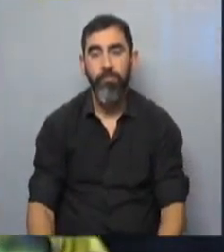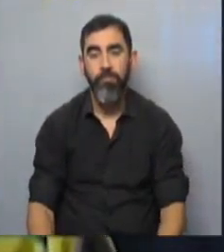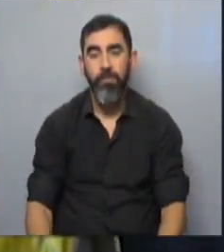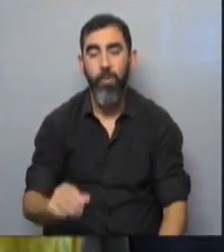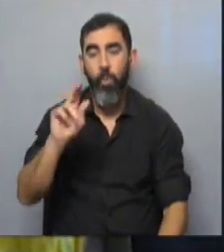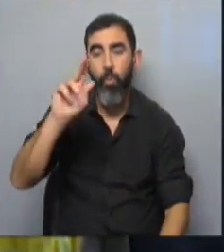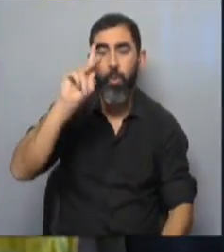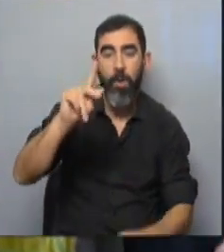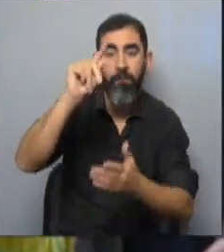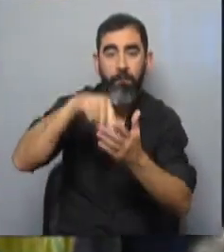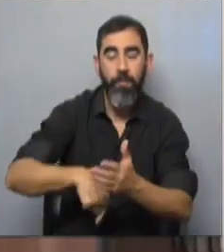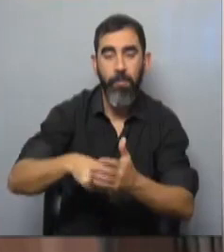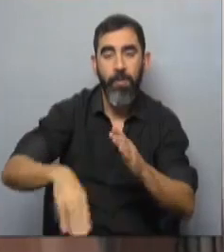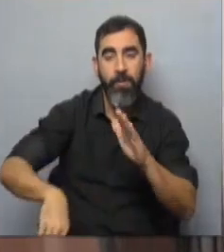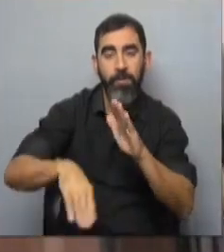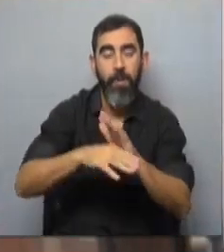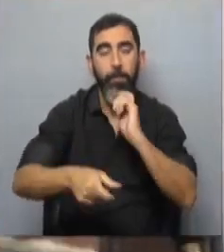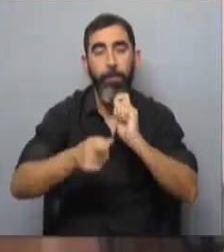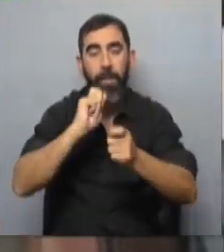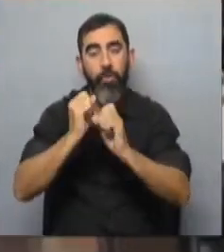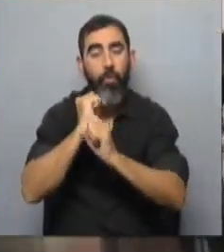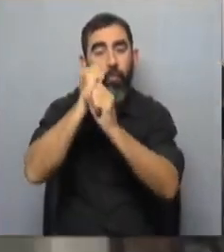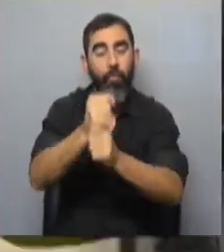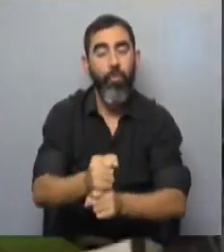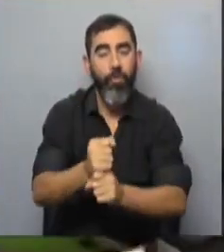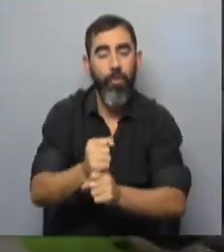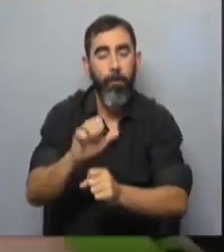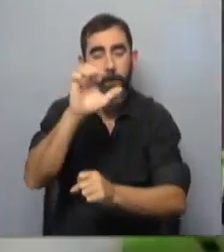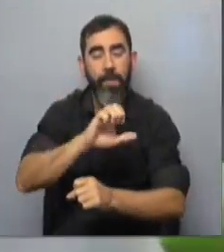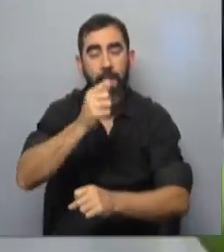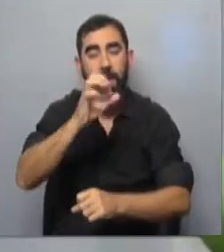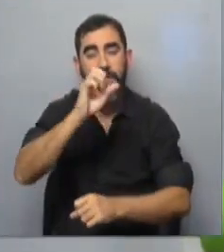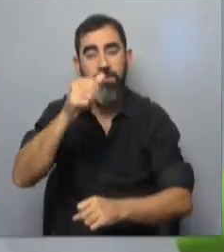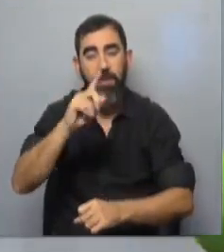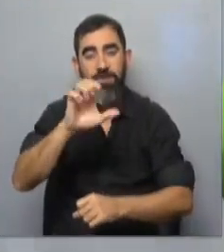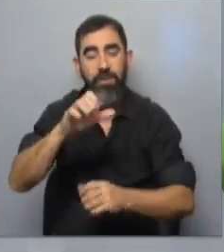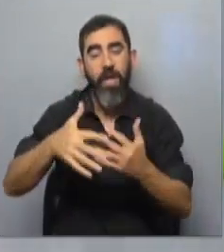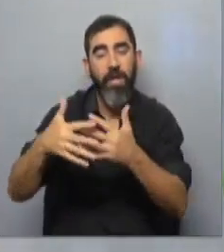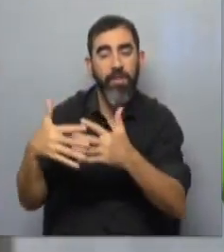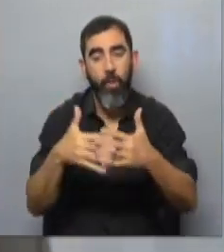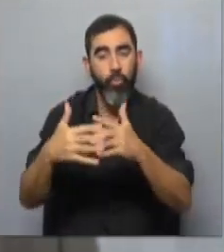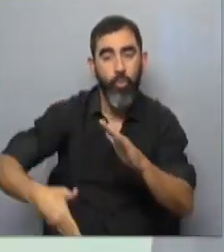Reino Unido firmó la extradición del periodista y fundador de Wikileaks Julian Assange hacia Estados Unidos.